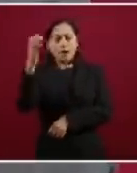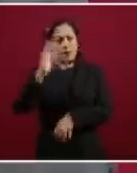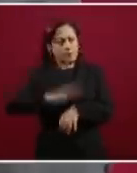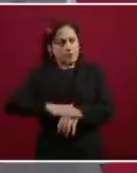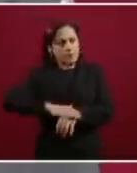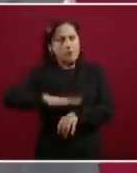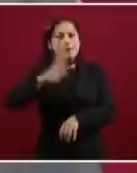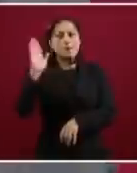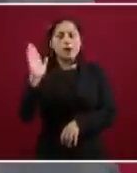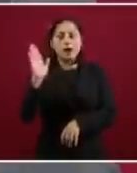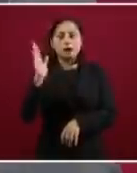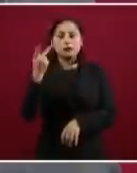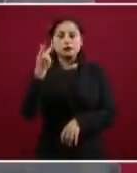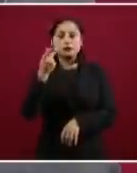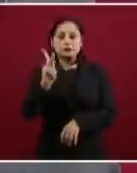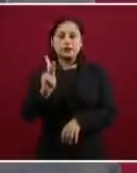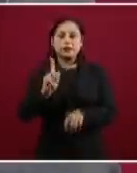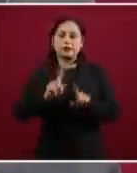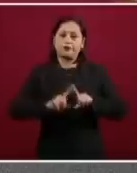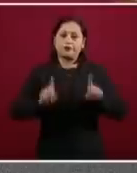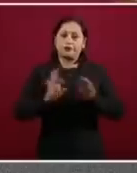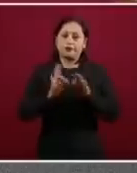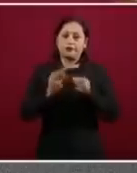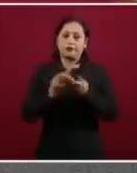nada más que de otra forma.